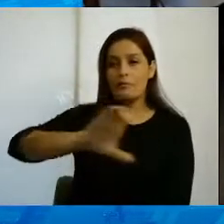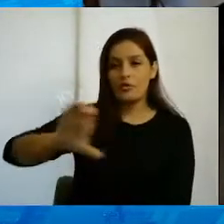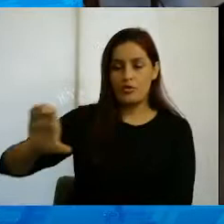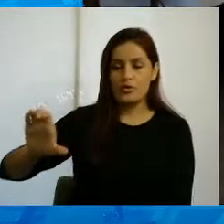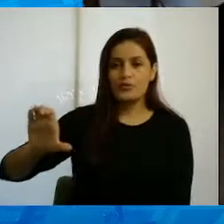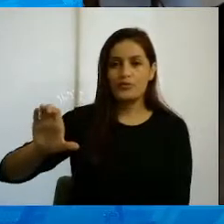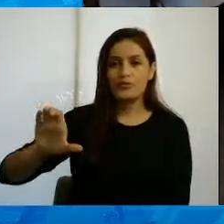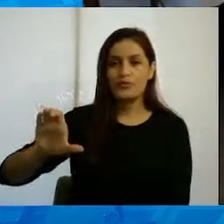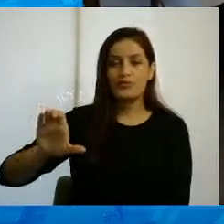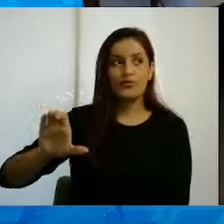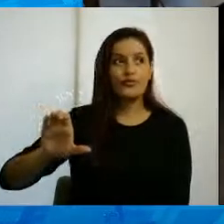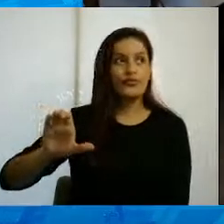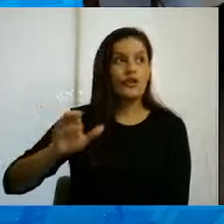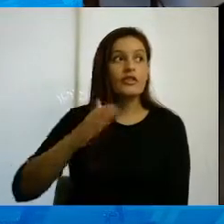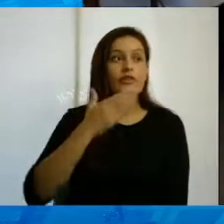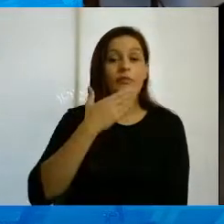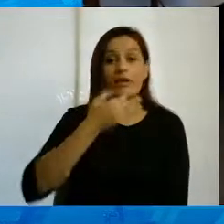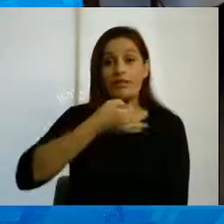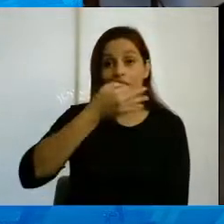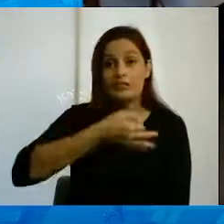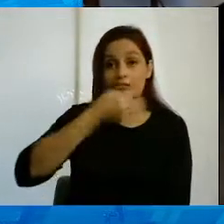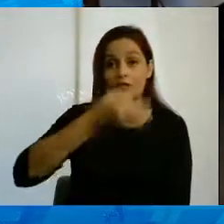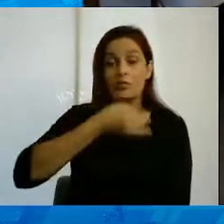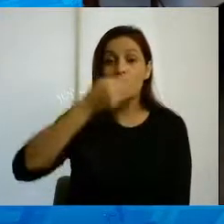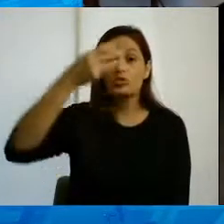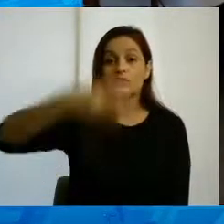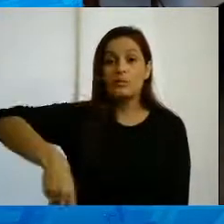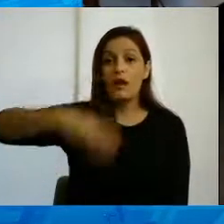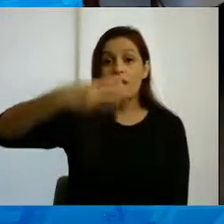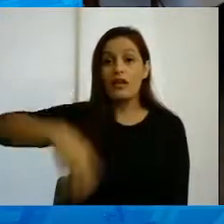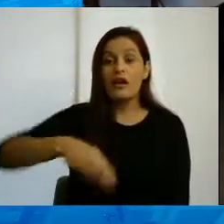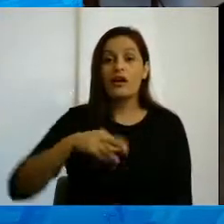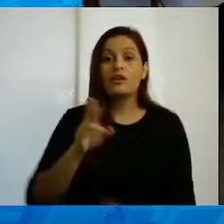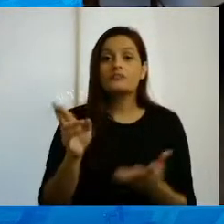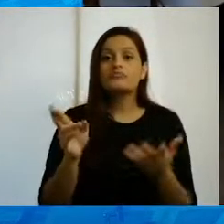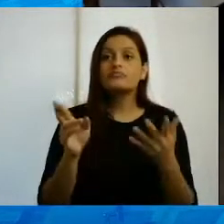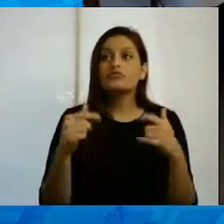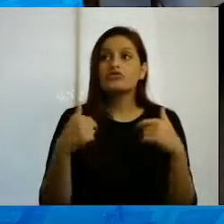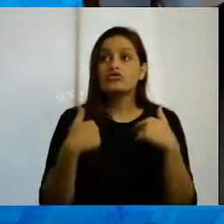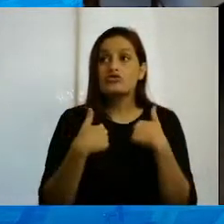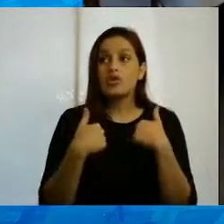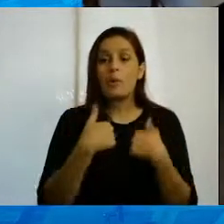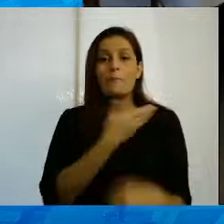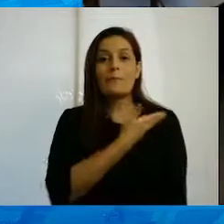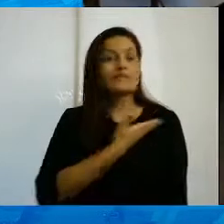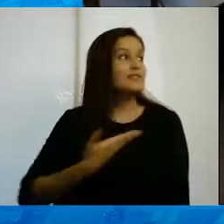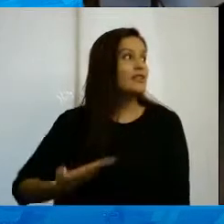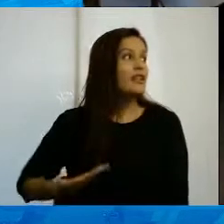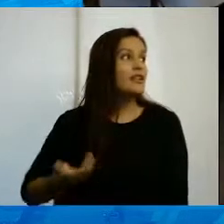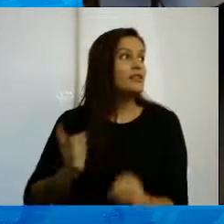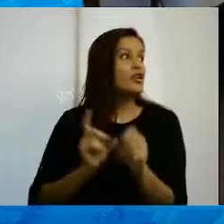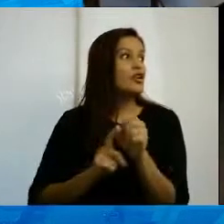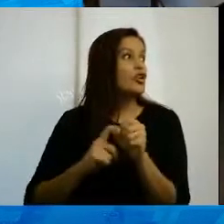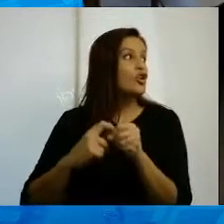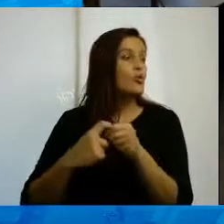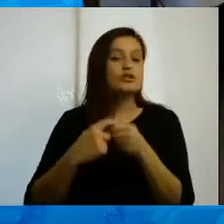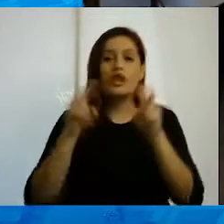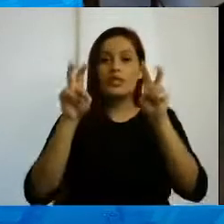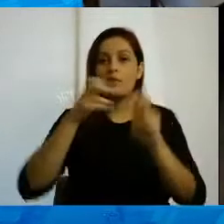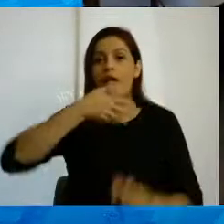Y contarle que acá en el municipio, dentro de las comisiones que estamos trabajando, soy presidente de la Comisión de Recursos